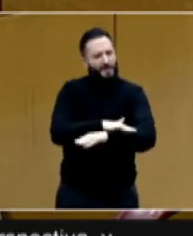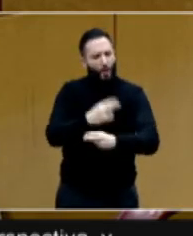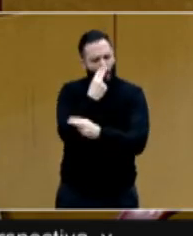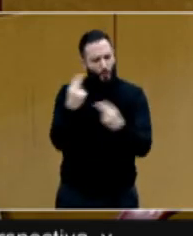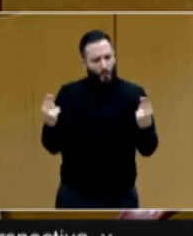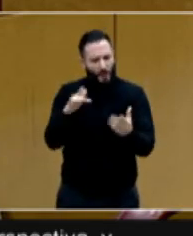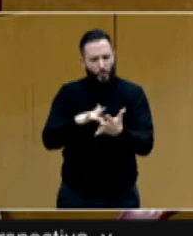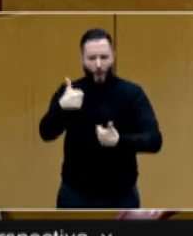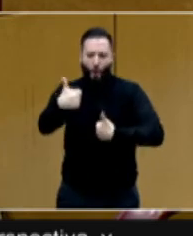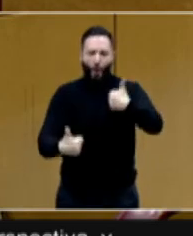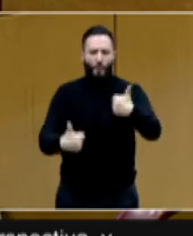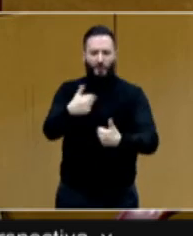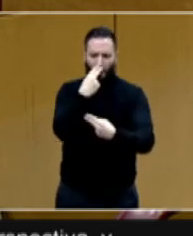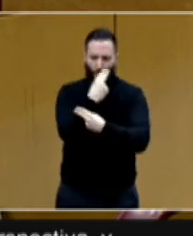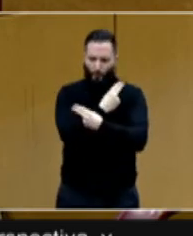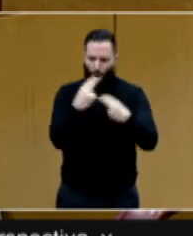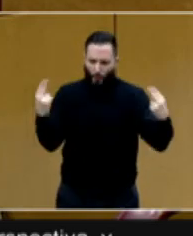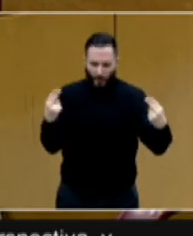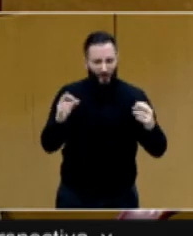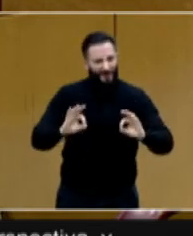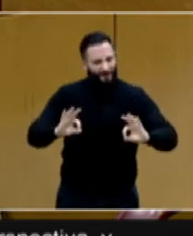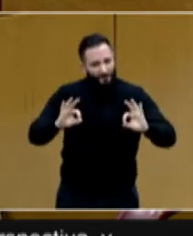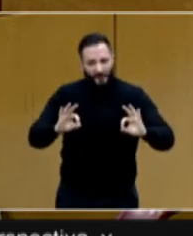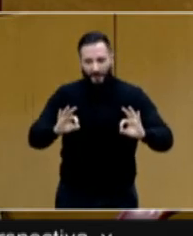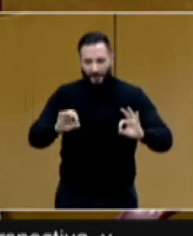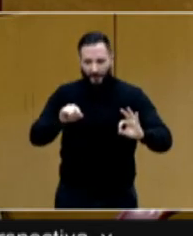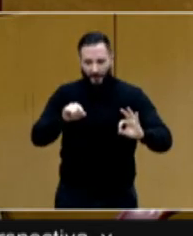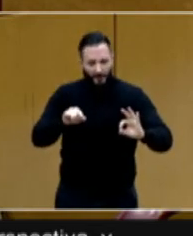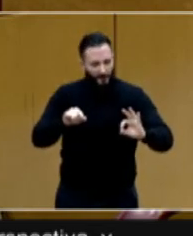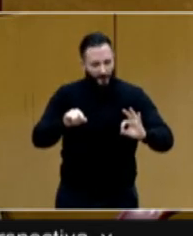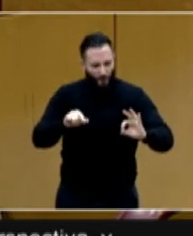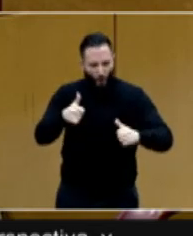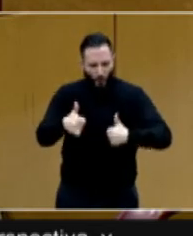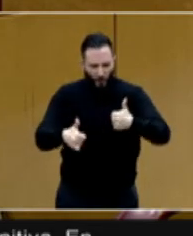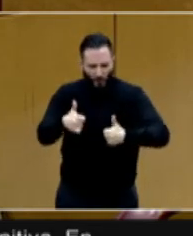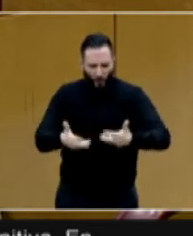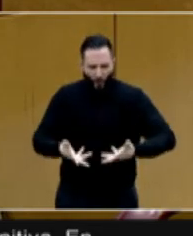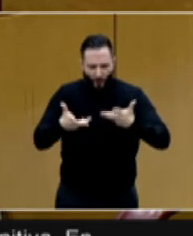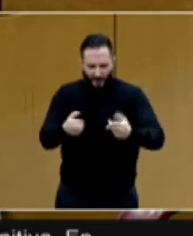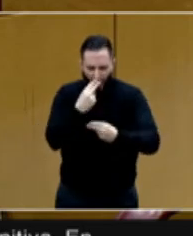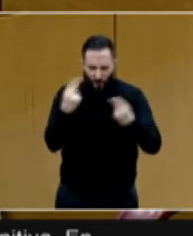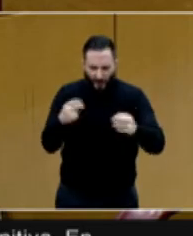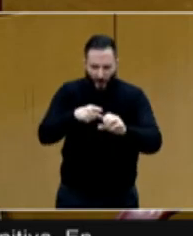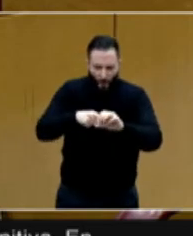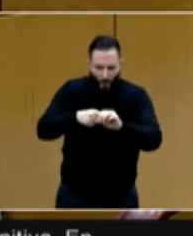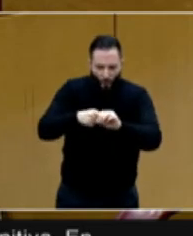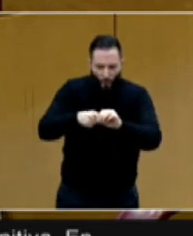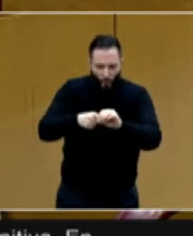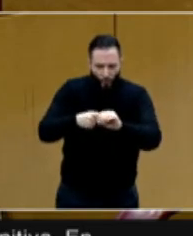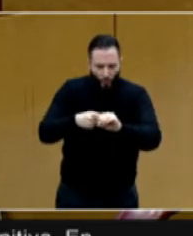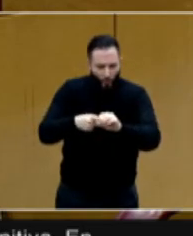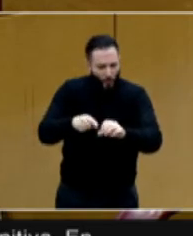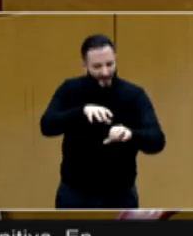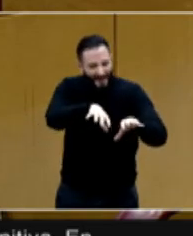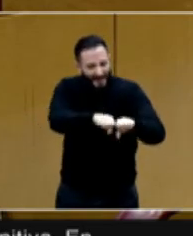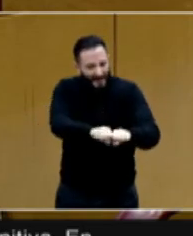los concursos públicos los concursos oposición y en las ofertas públicas de empleo los cupos reservados legalmente para la